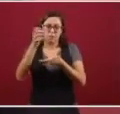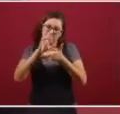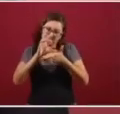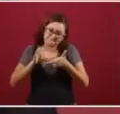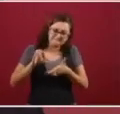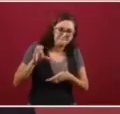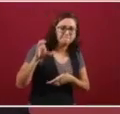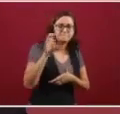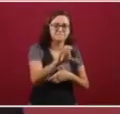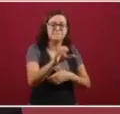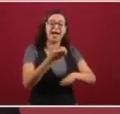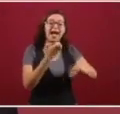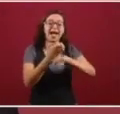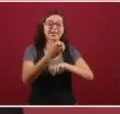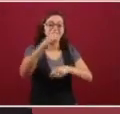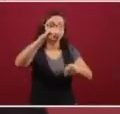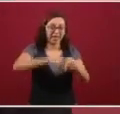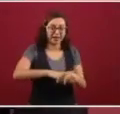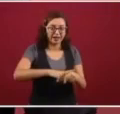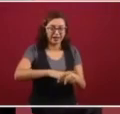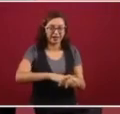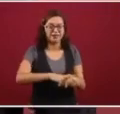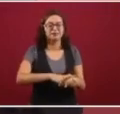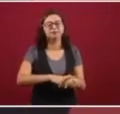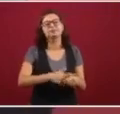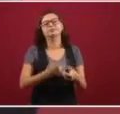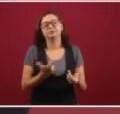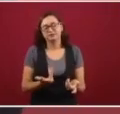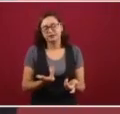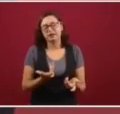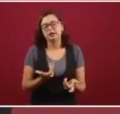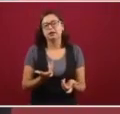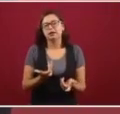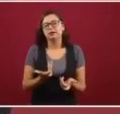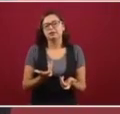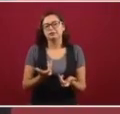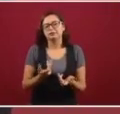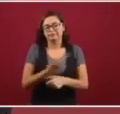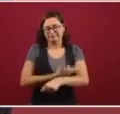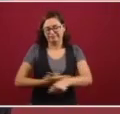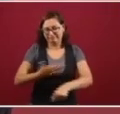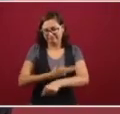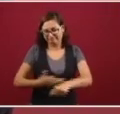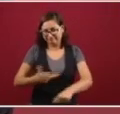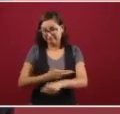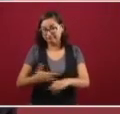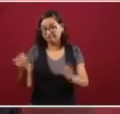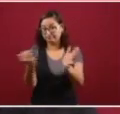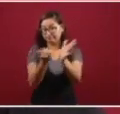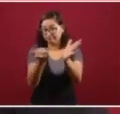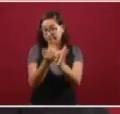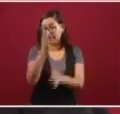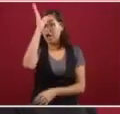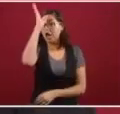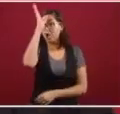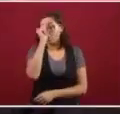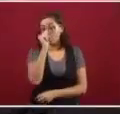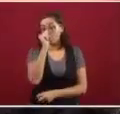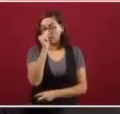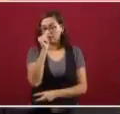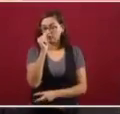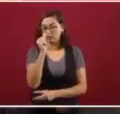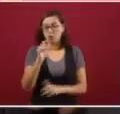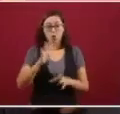federación, de acuerdo a un convenio de coordinación fiscal, ¿sí?,